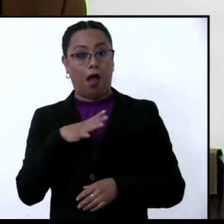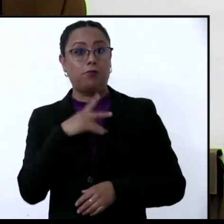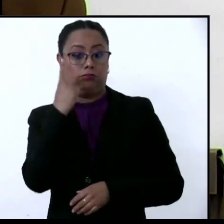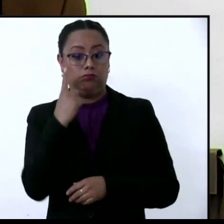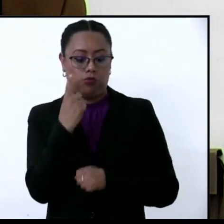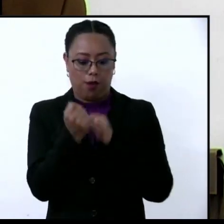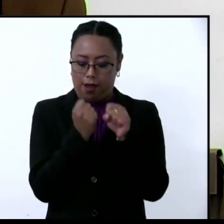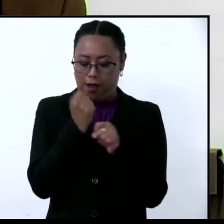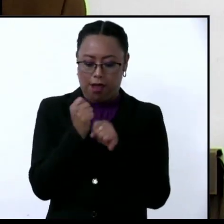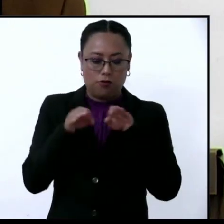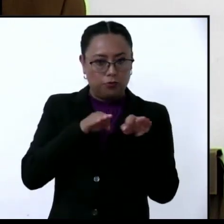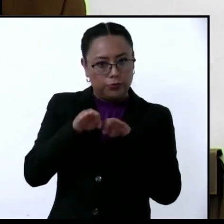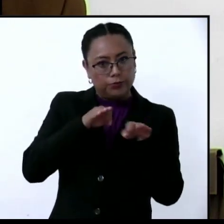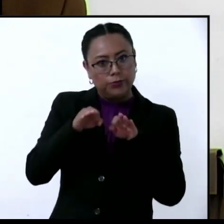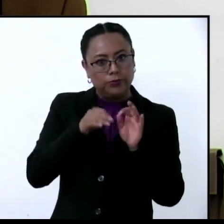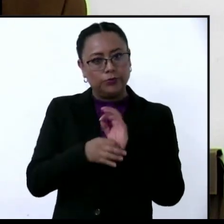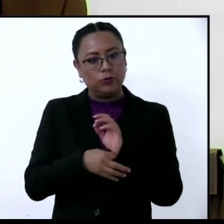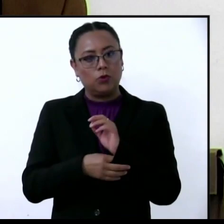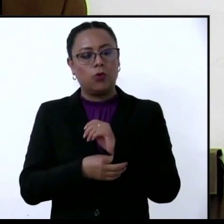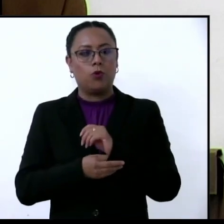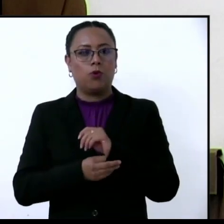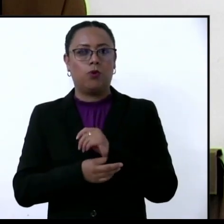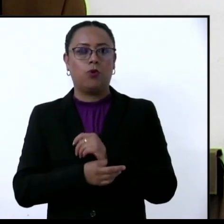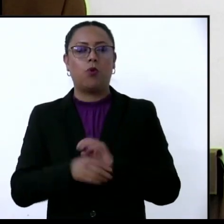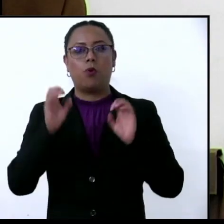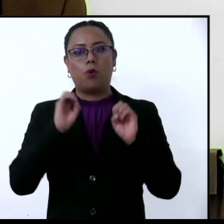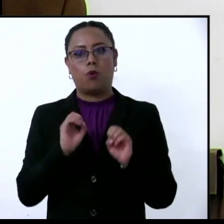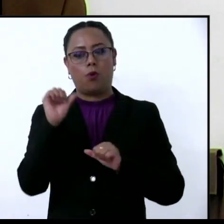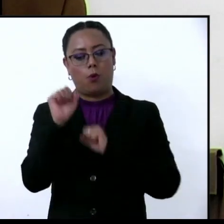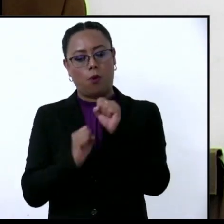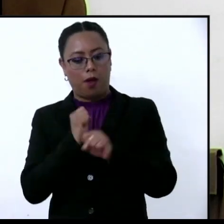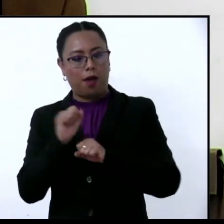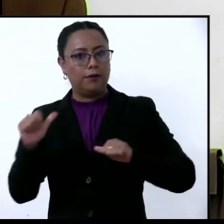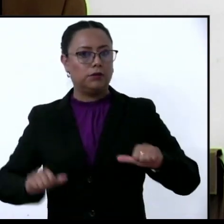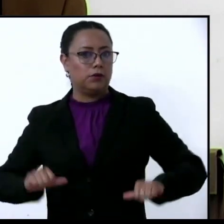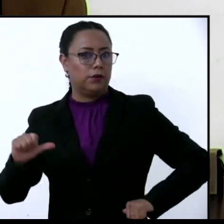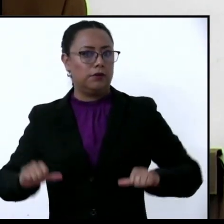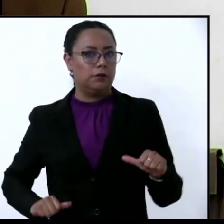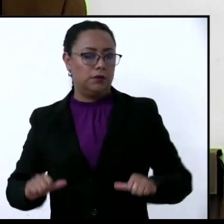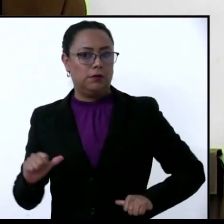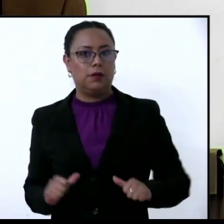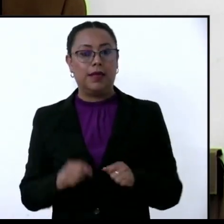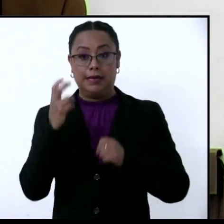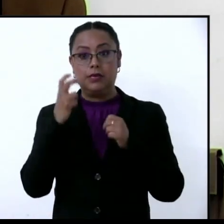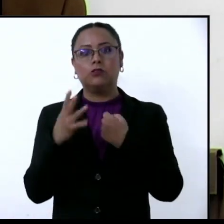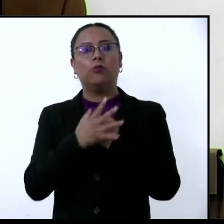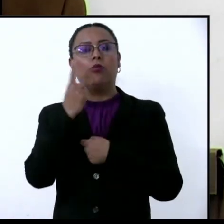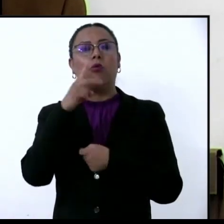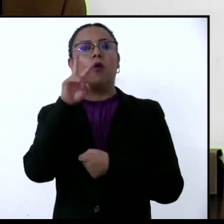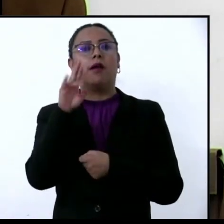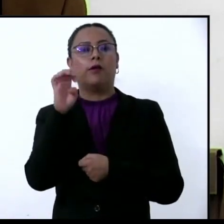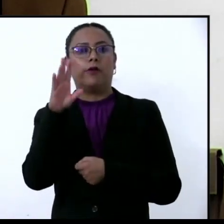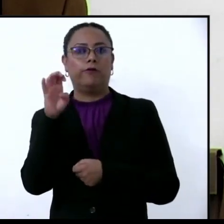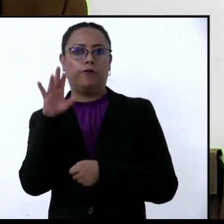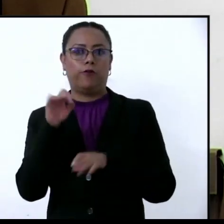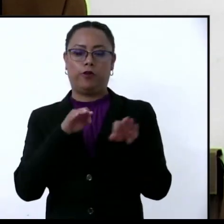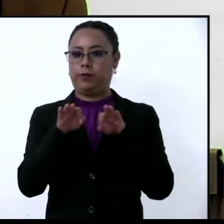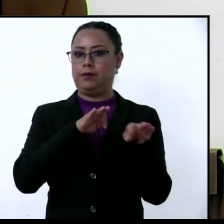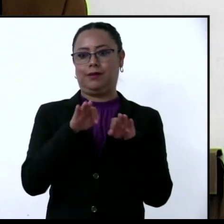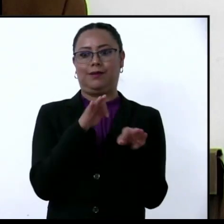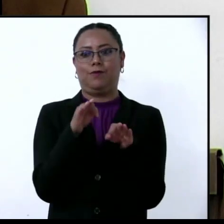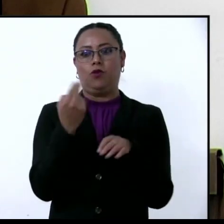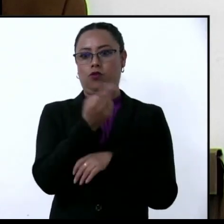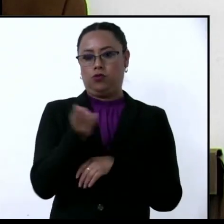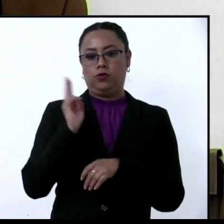de tareas, su primer año de actividades, producto de la reforma laboral y producto también del esfuerzo que ustedes como